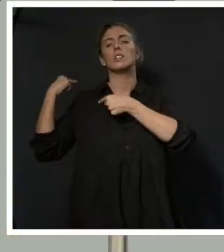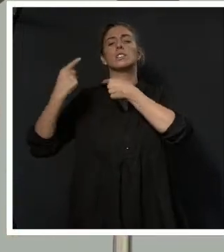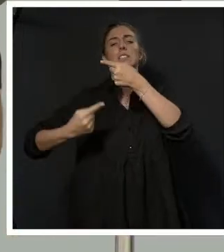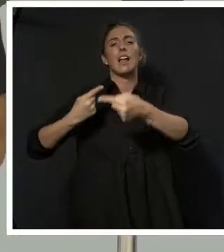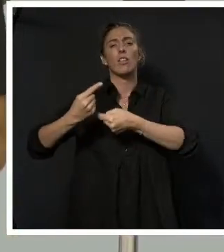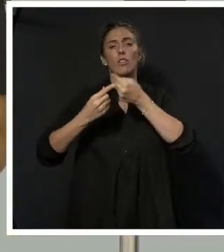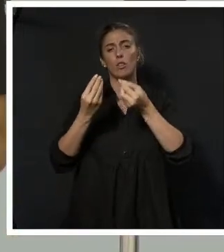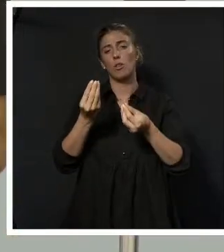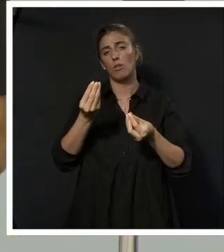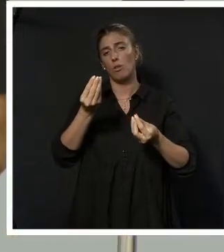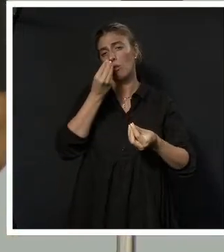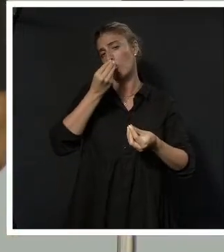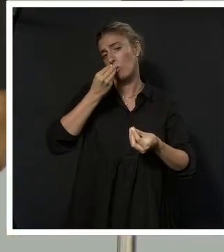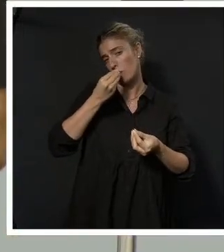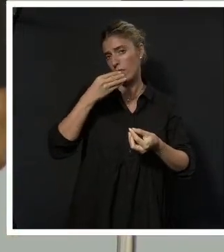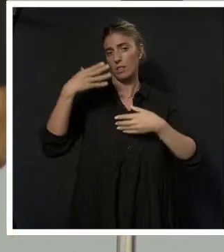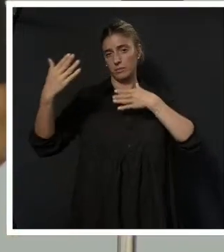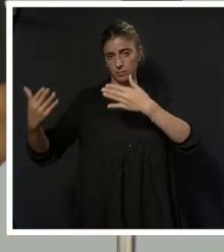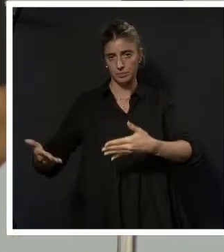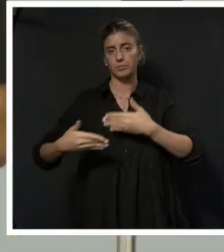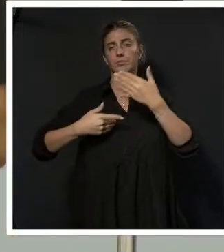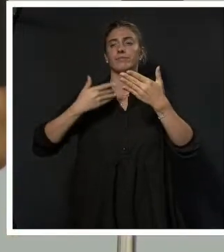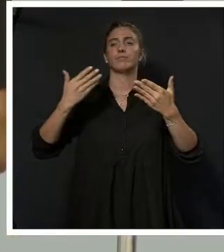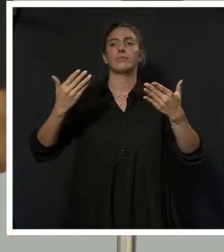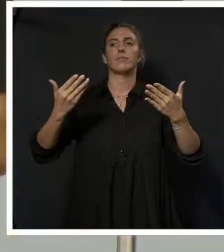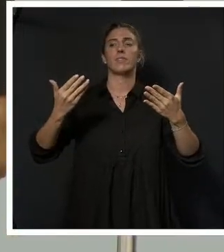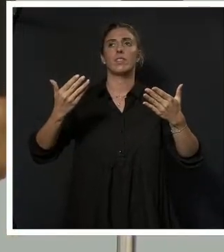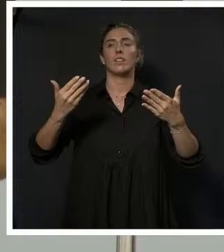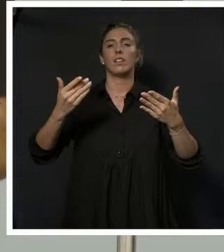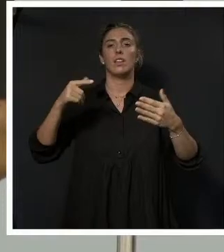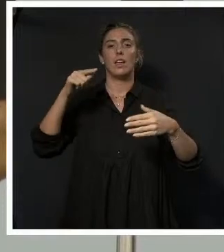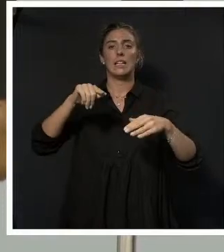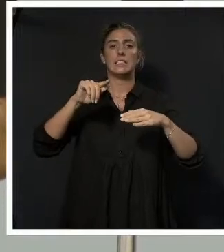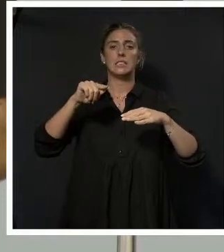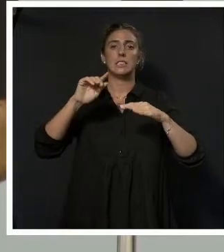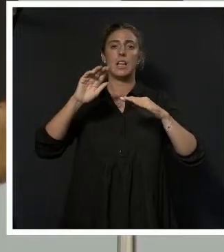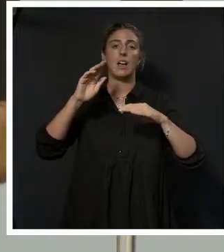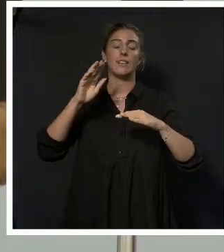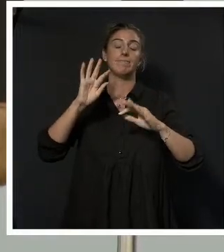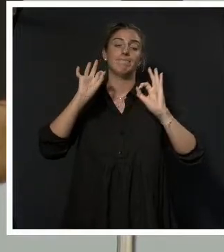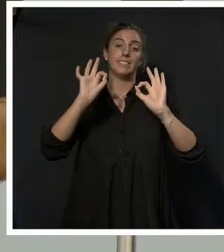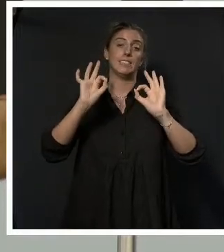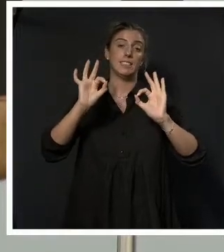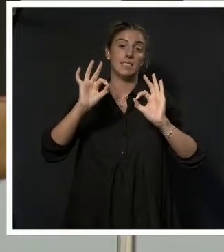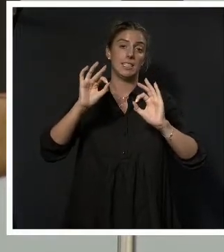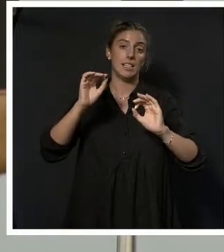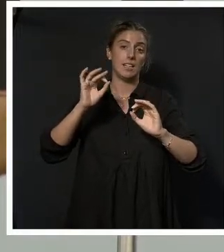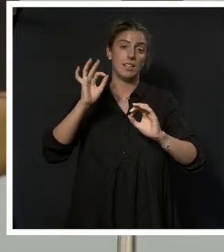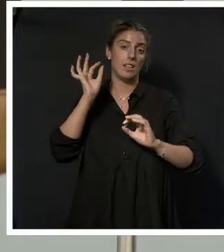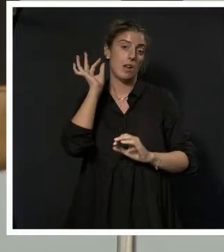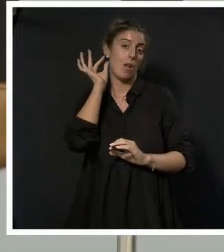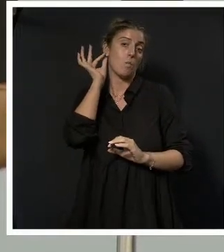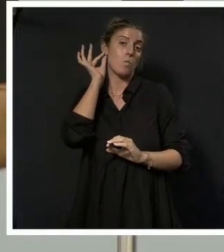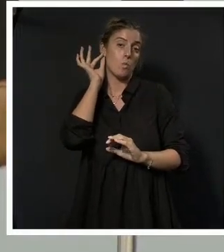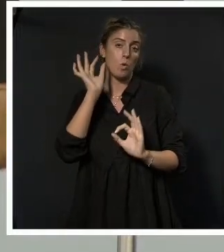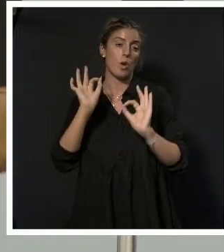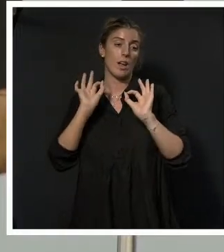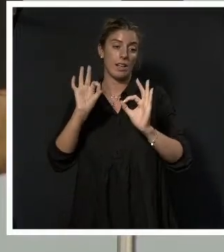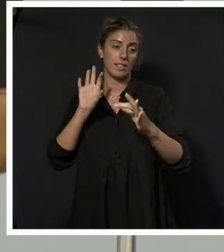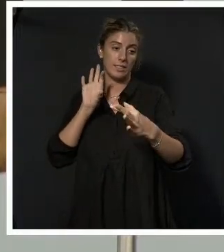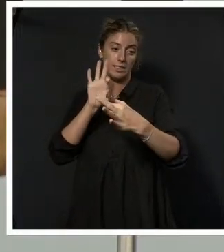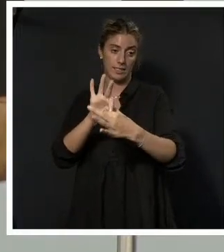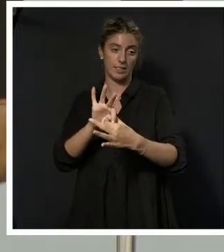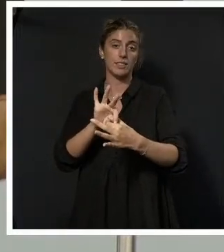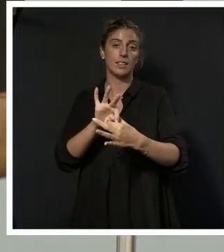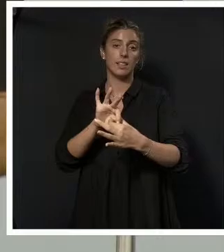culinaria tradición gastronómica que siempre fue básicamente en este mundo de heteropatriarcado una cosa de mulerres que sin embargo